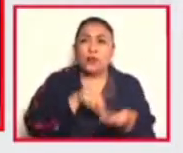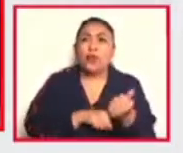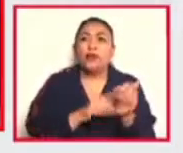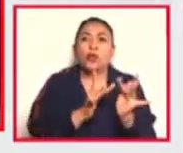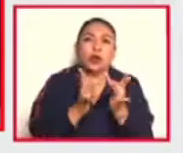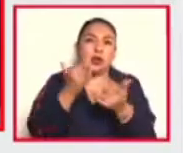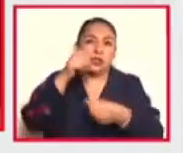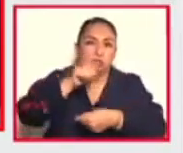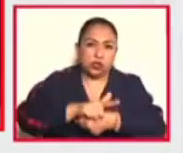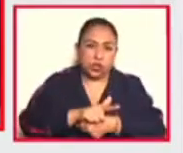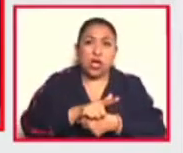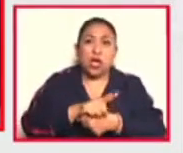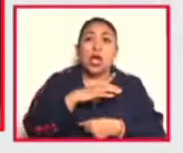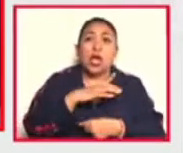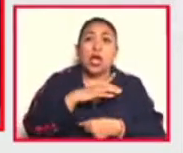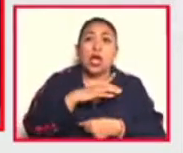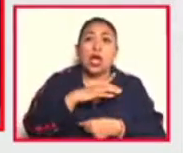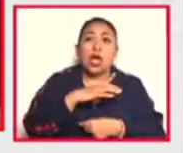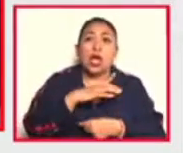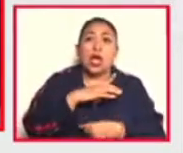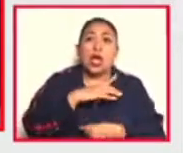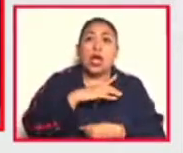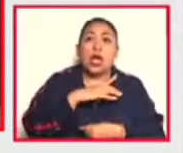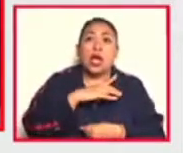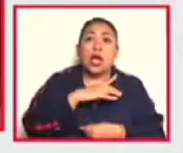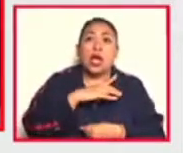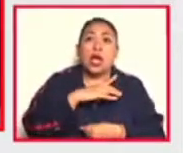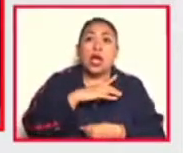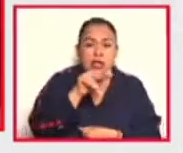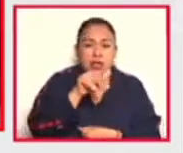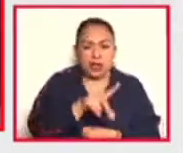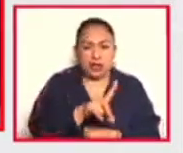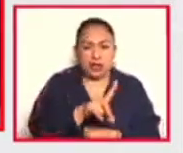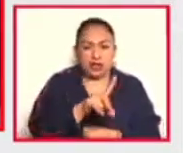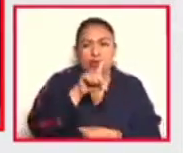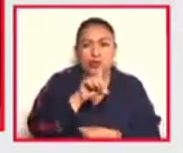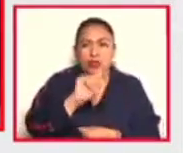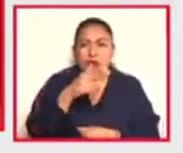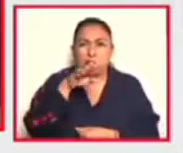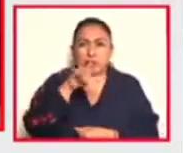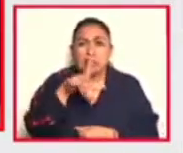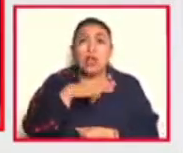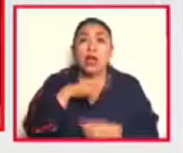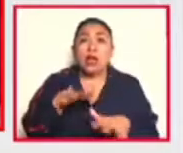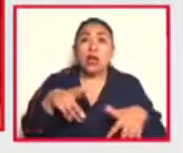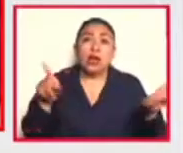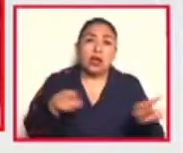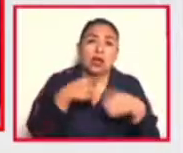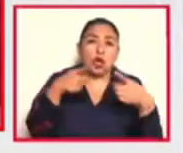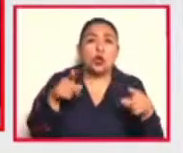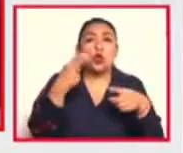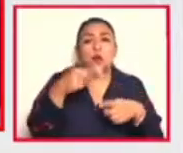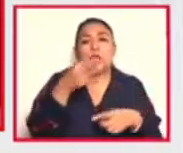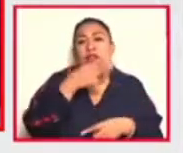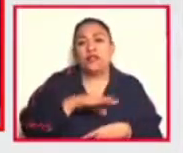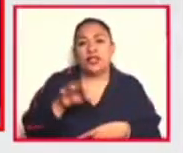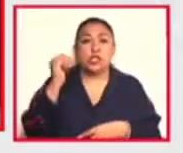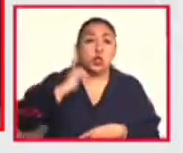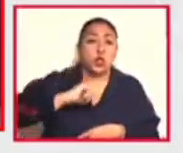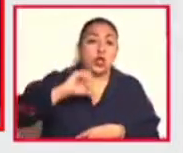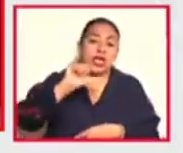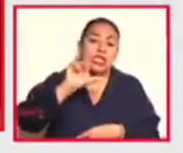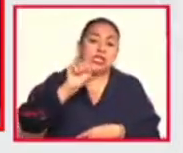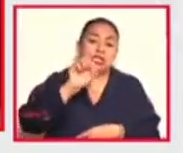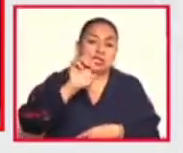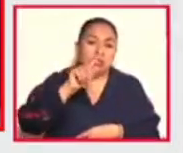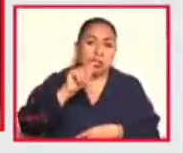Jenny and the Mexicats, con un concierto que se llama Fiesta Ancestral. En fin, tendremos a nuestras orquestas, la Orquesta Sinfónica